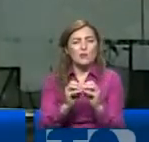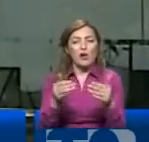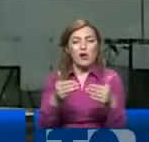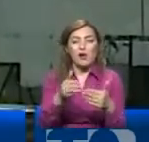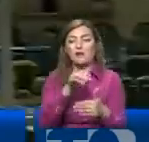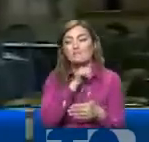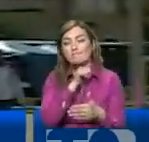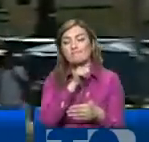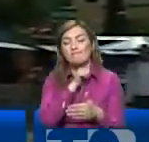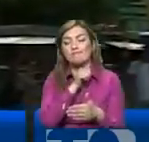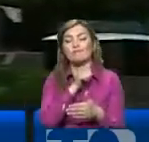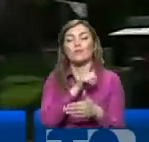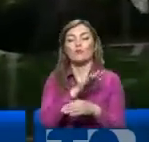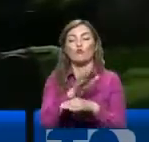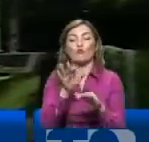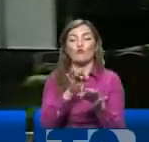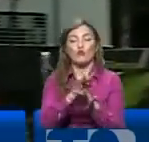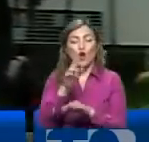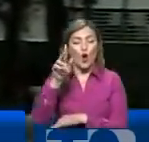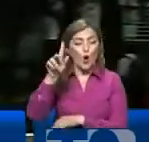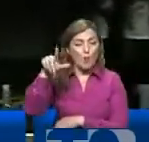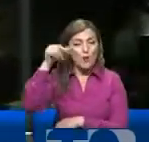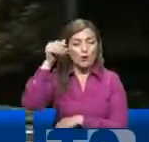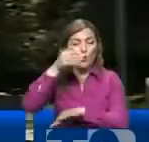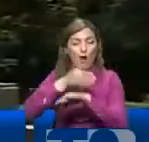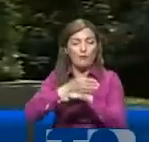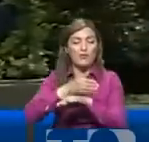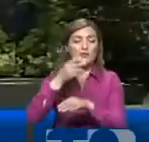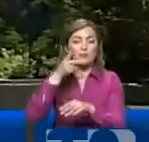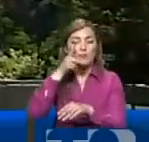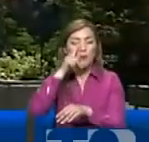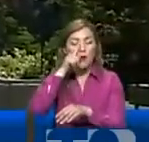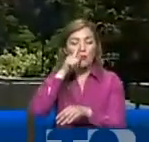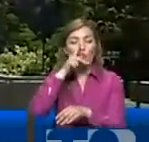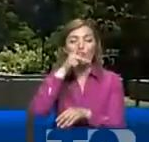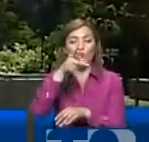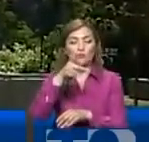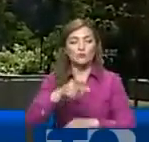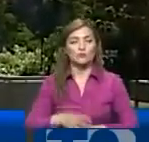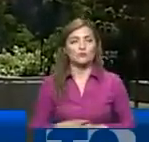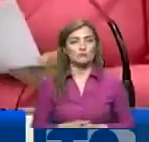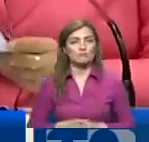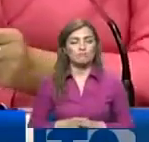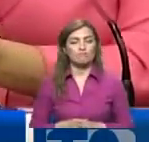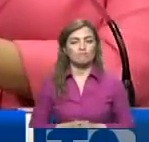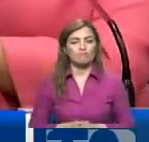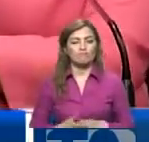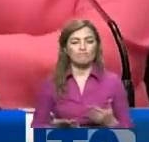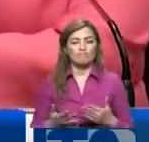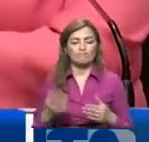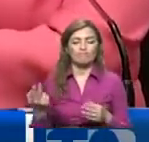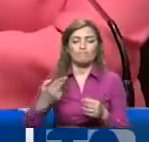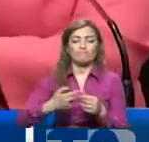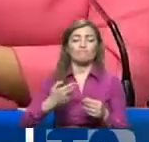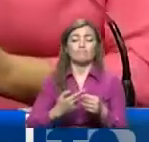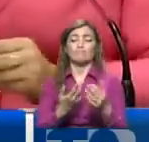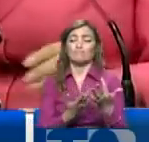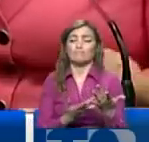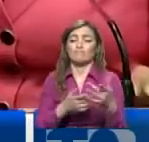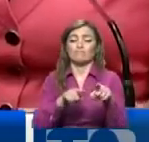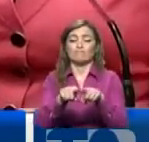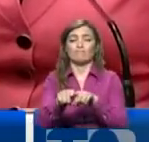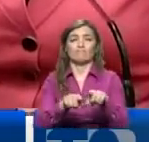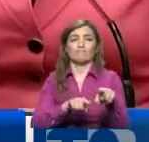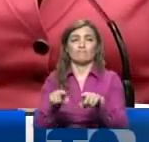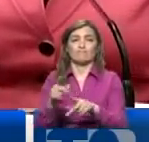delitos cometidos por funcionarios del anterior gobierno. Pero para cubrir las vacantes es necesario esperar los